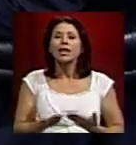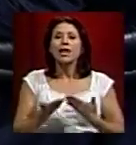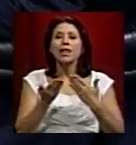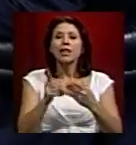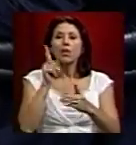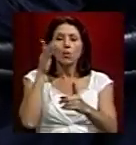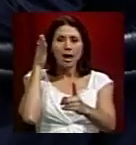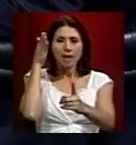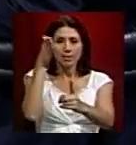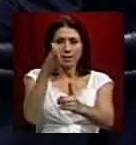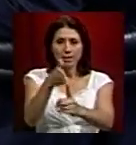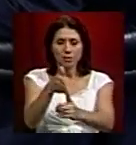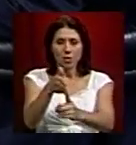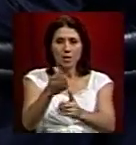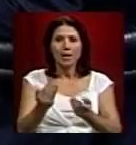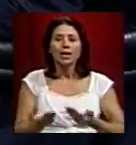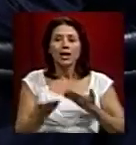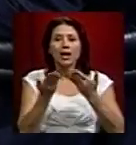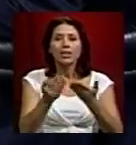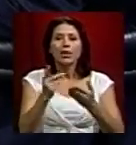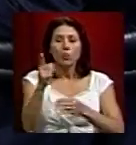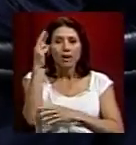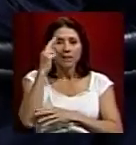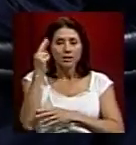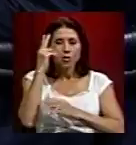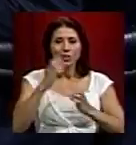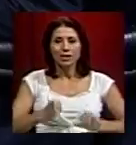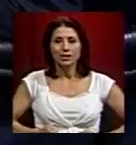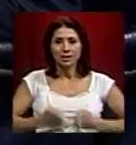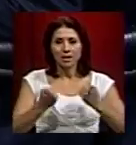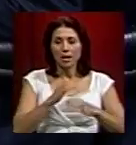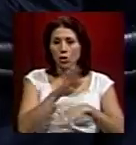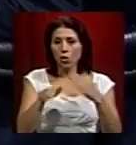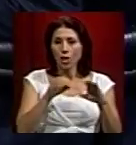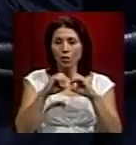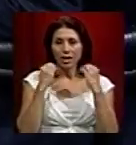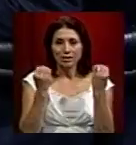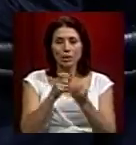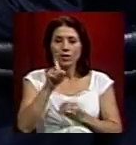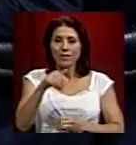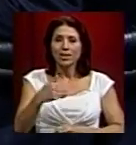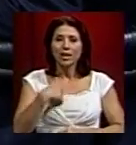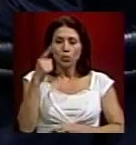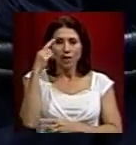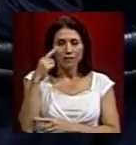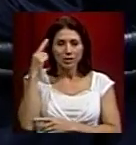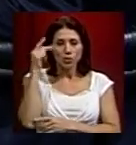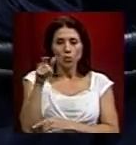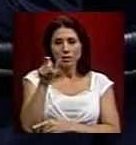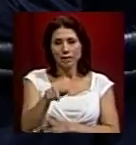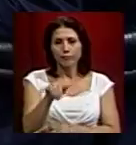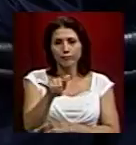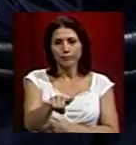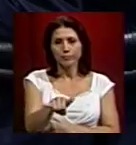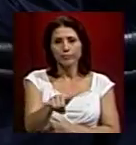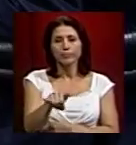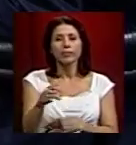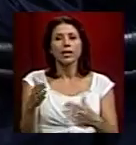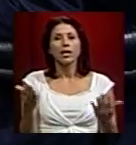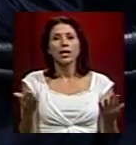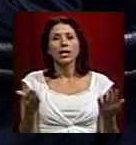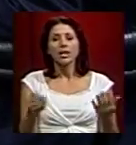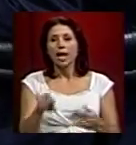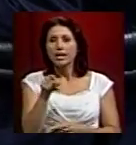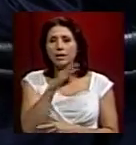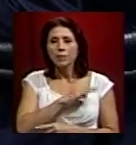nada, y que le dé una razón de existir, ¿verdad? Toda organización debe tener una razón de ser y